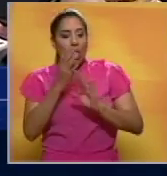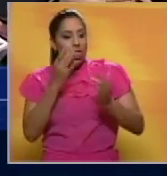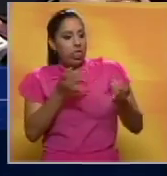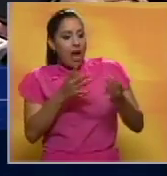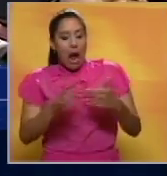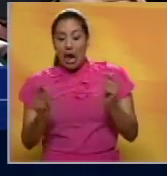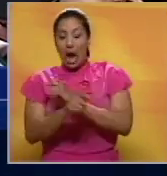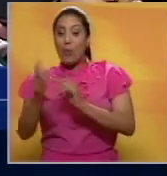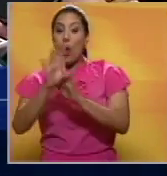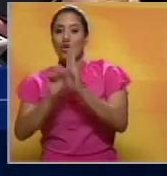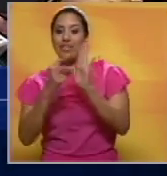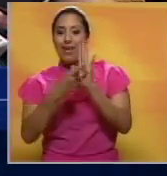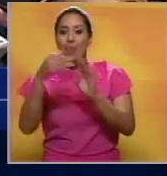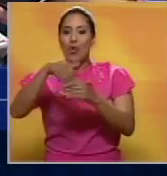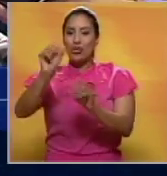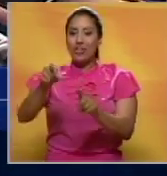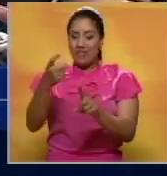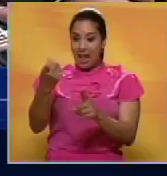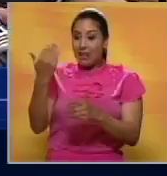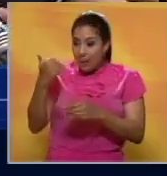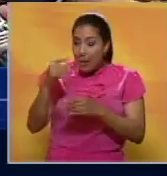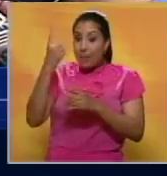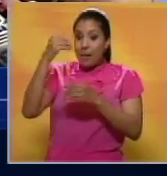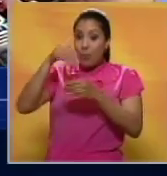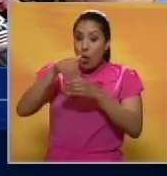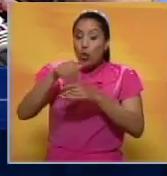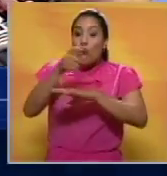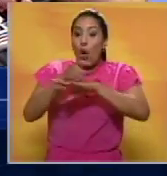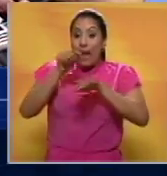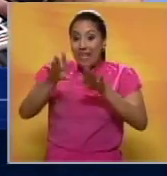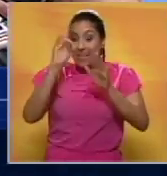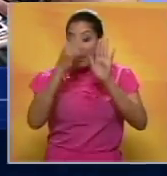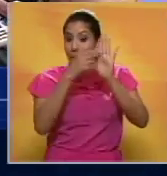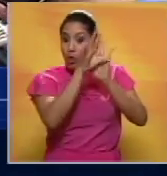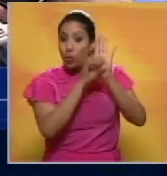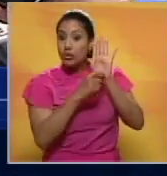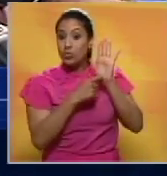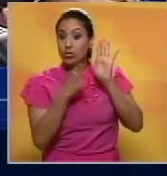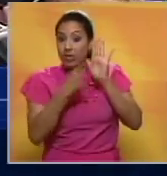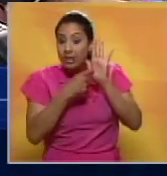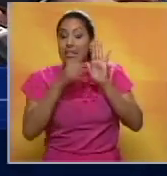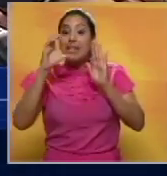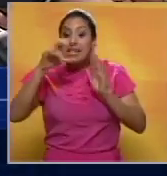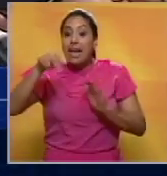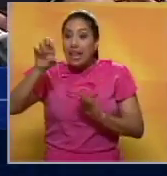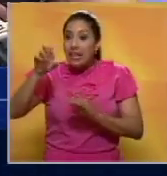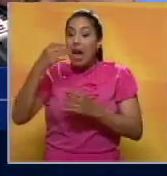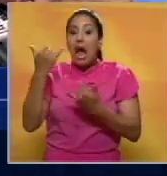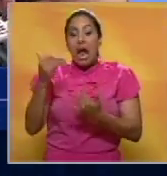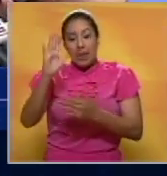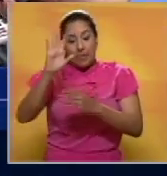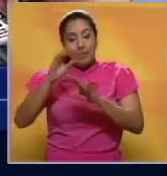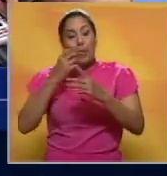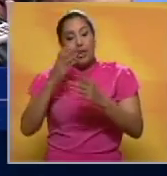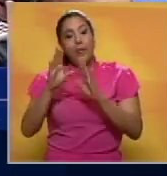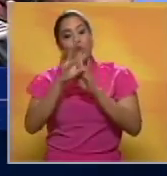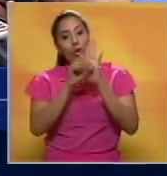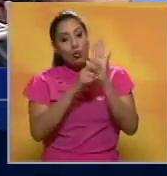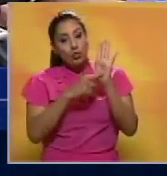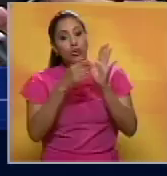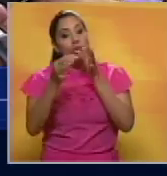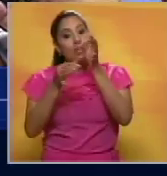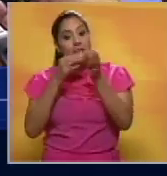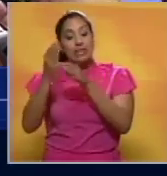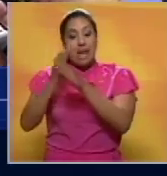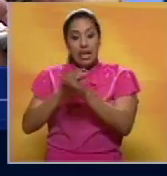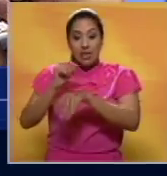elecciones para una Asamblea Nacional Constituyente y no elecciones regionales como lo establece la Constitución? Bueno, porque la Constitución prevé que en